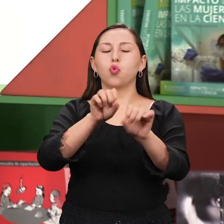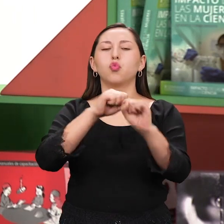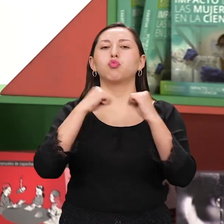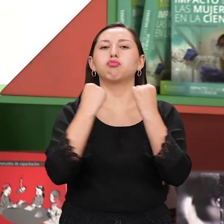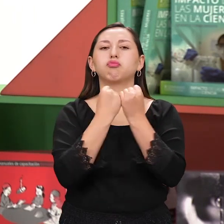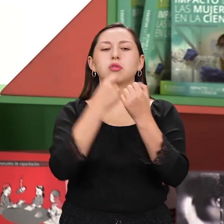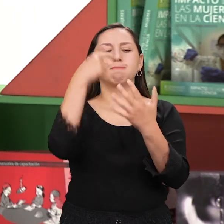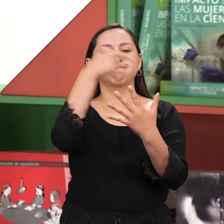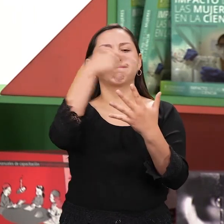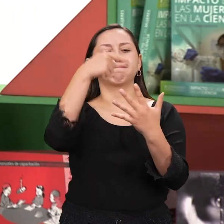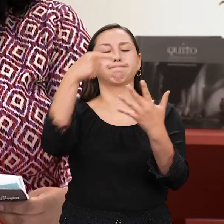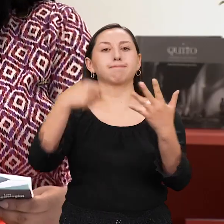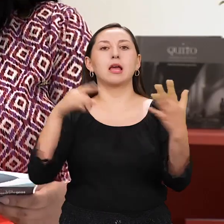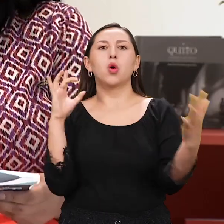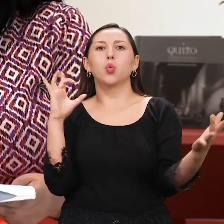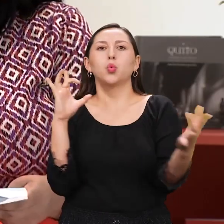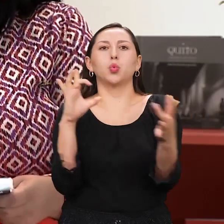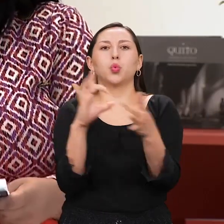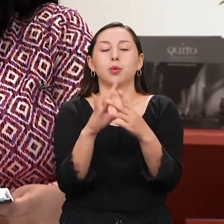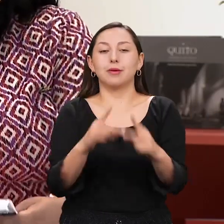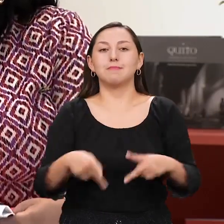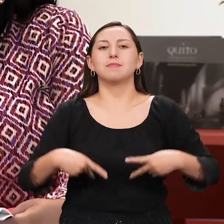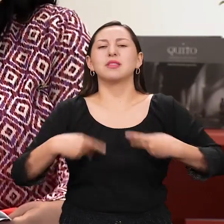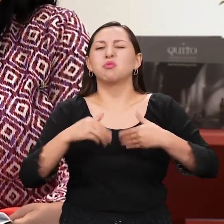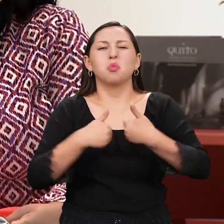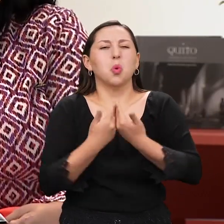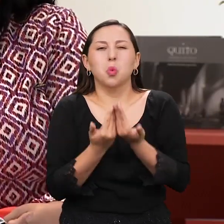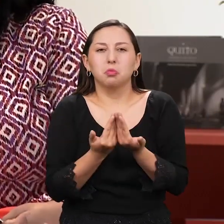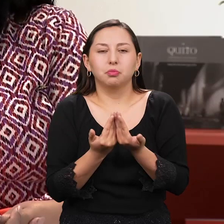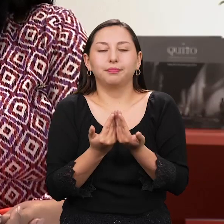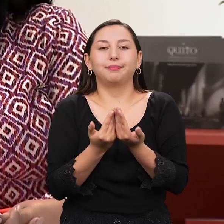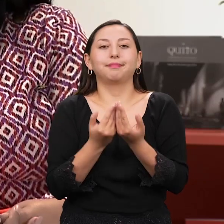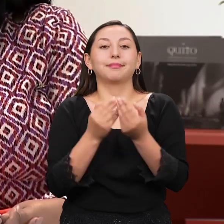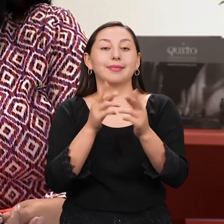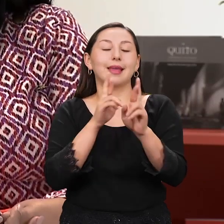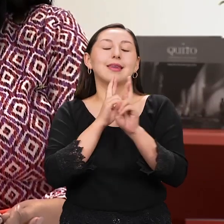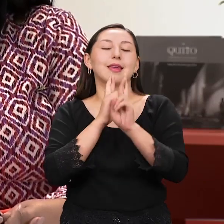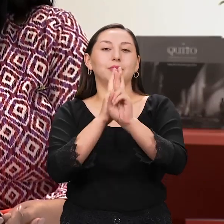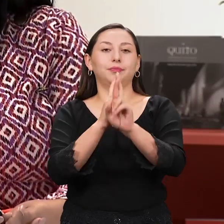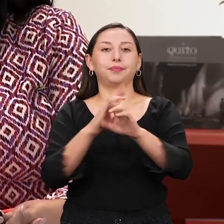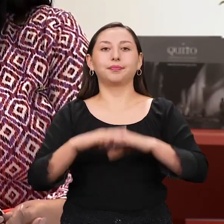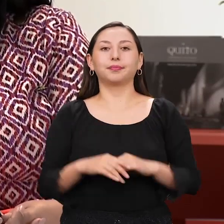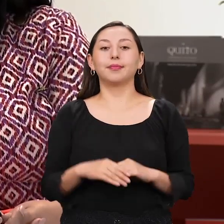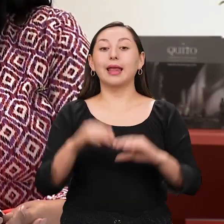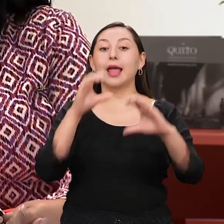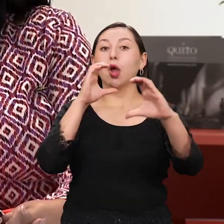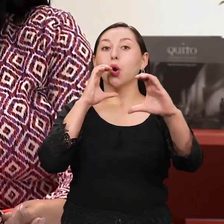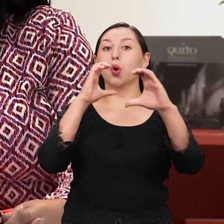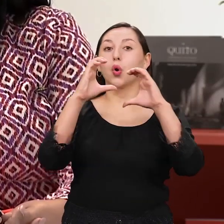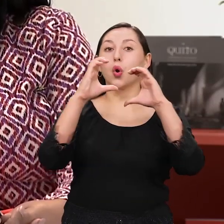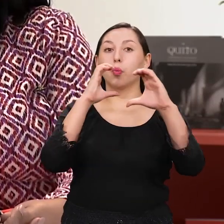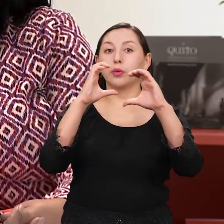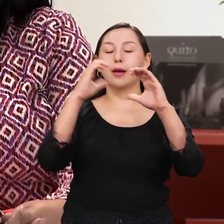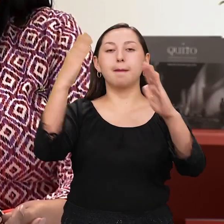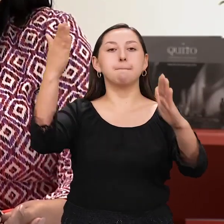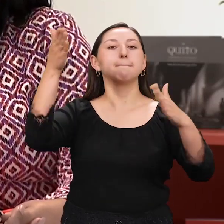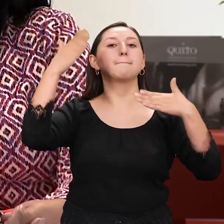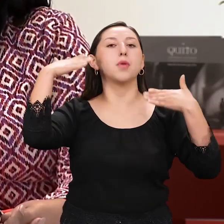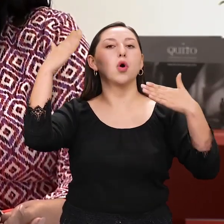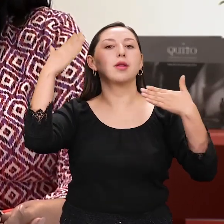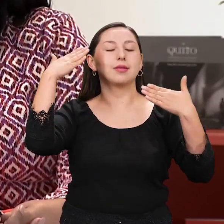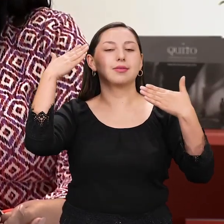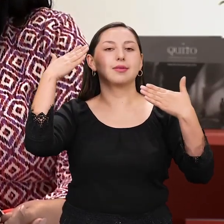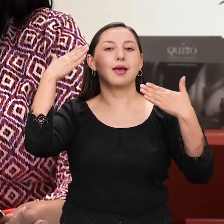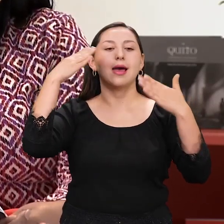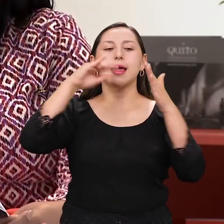investigación o cómo están conectados? Cuando nosotras hablamos de comunicación política y cultura digital,